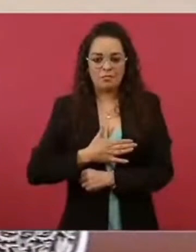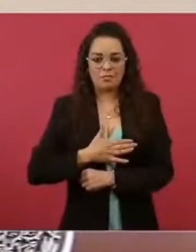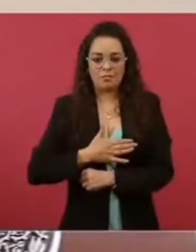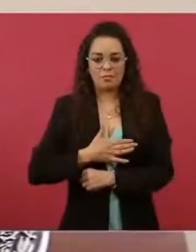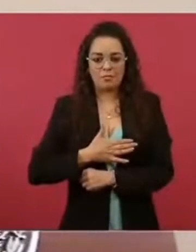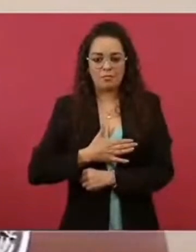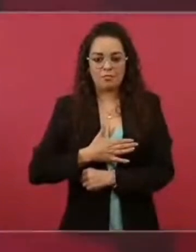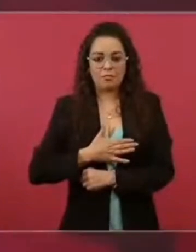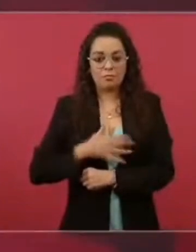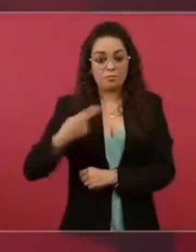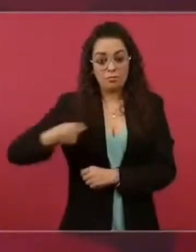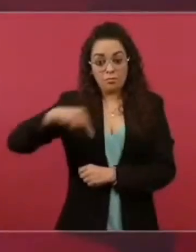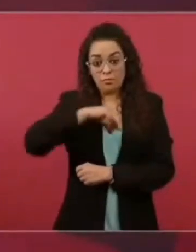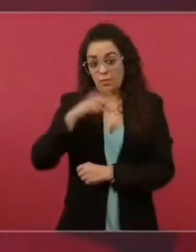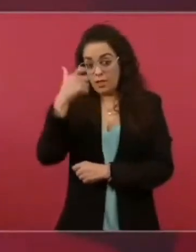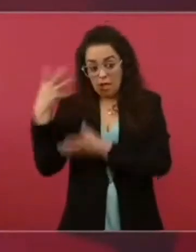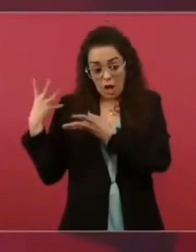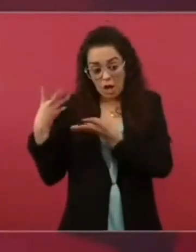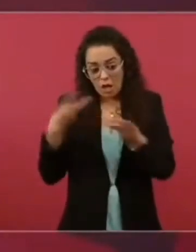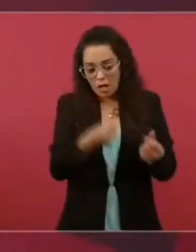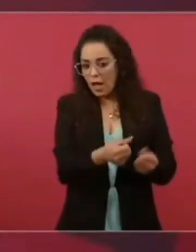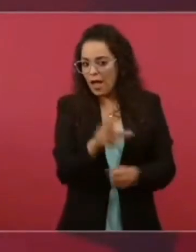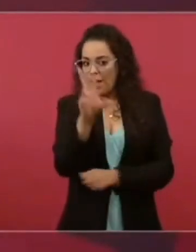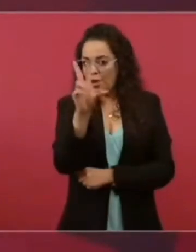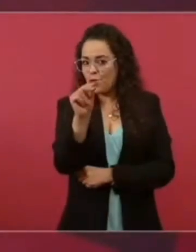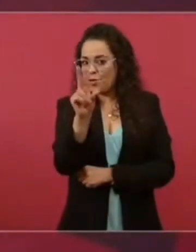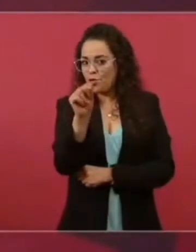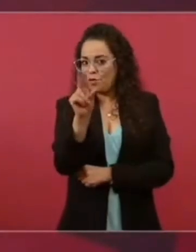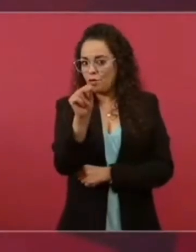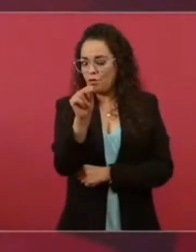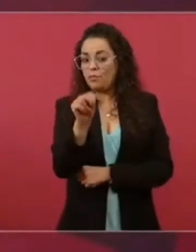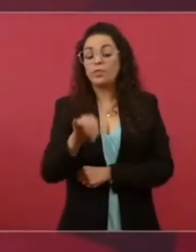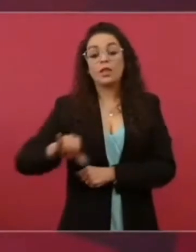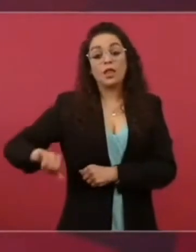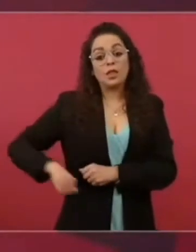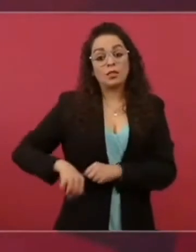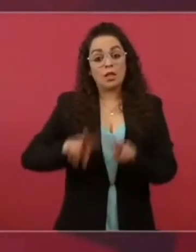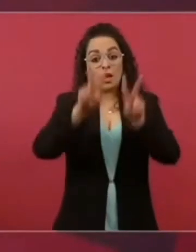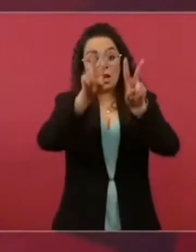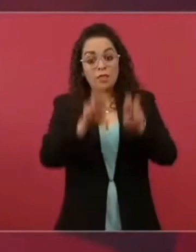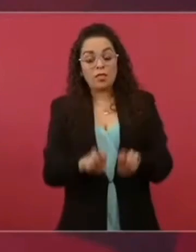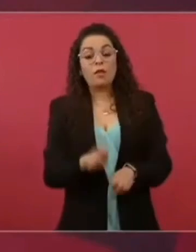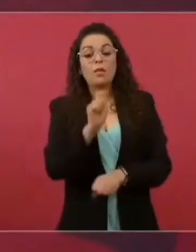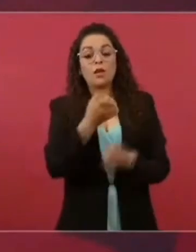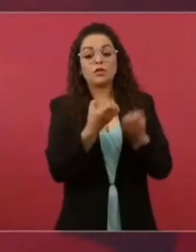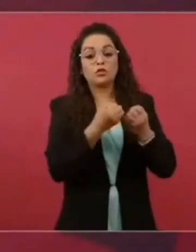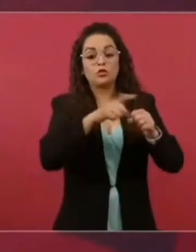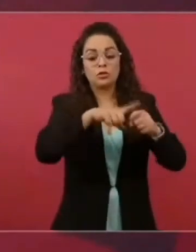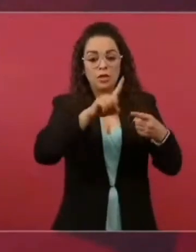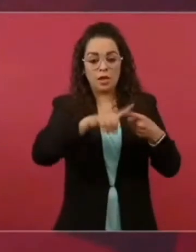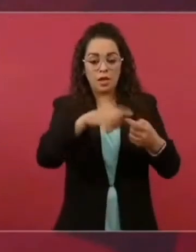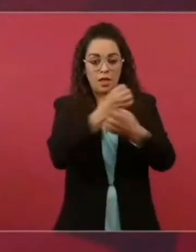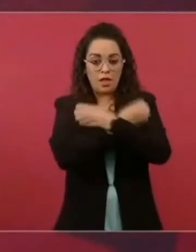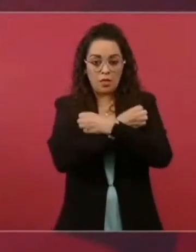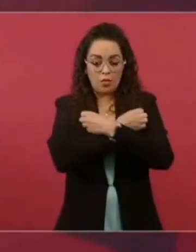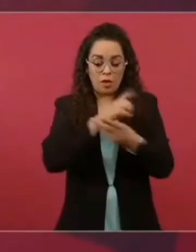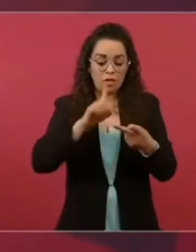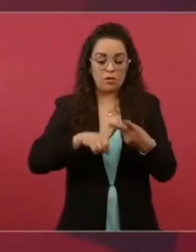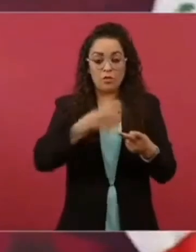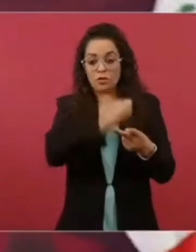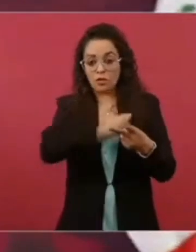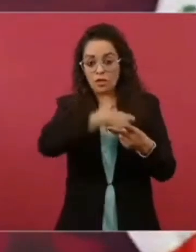invertimos, no gastamos en desarrollo social, en educación, en salud, en atención a los